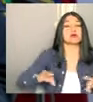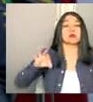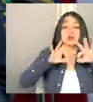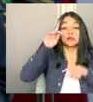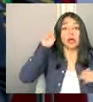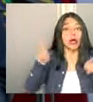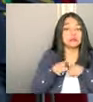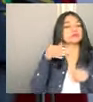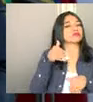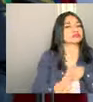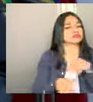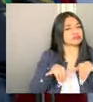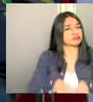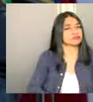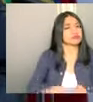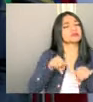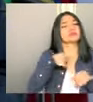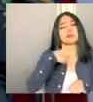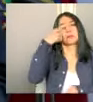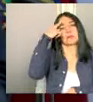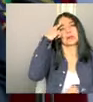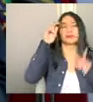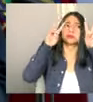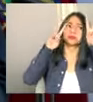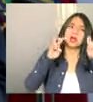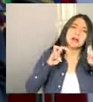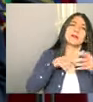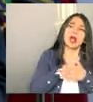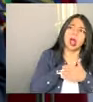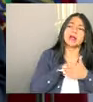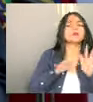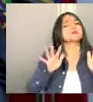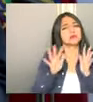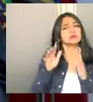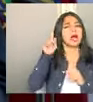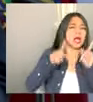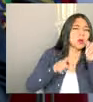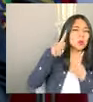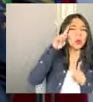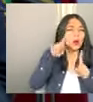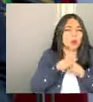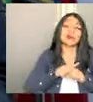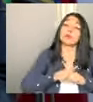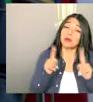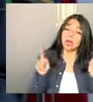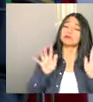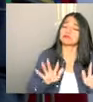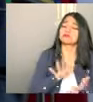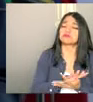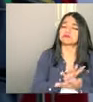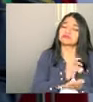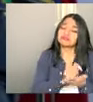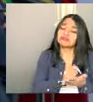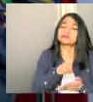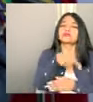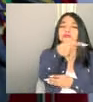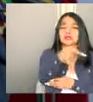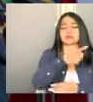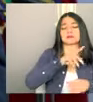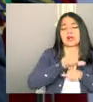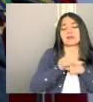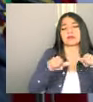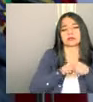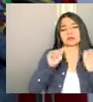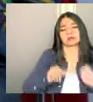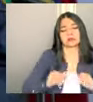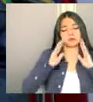lo llevemos adelante. Yo creo que no habrá temas en los que tengamos divergencias, pero si así los hay, dejarlos anotado para en la próxima administración